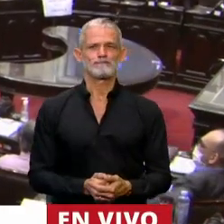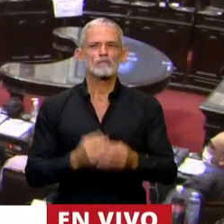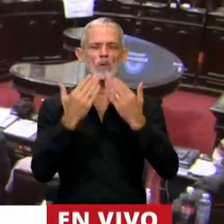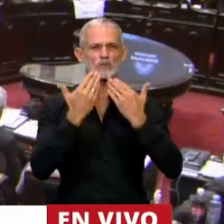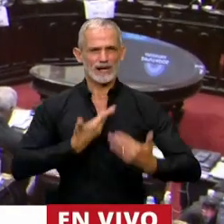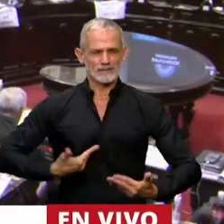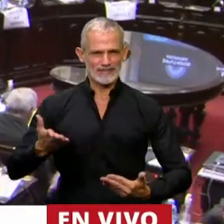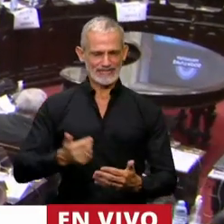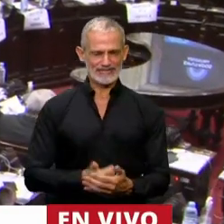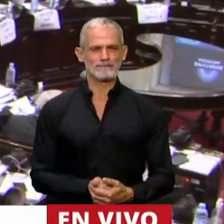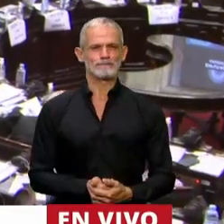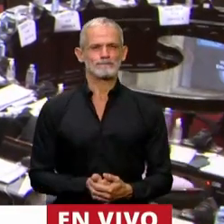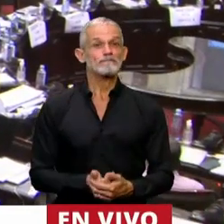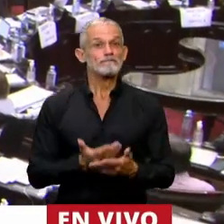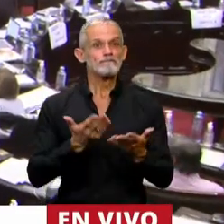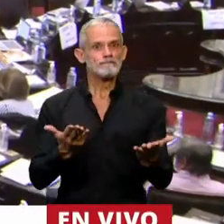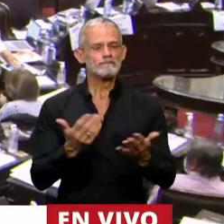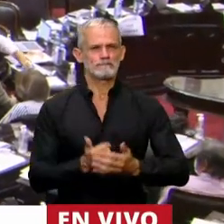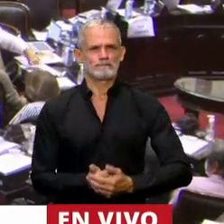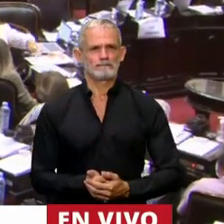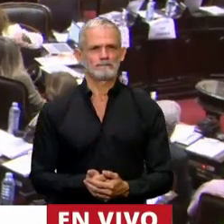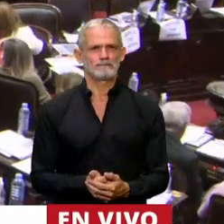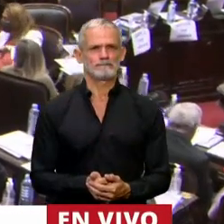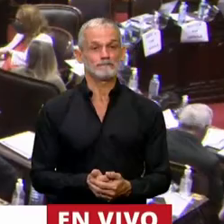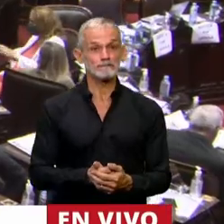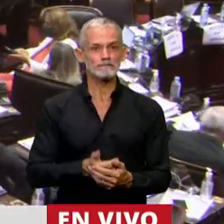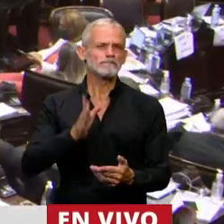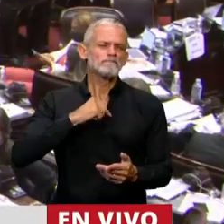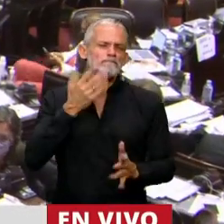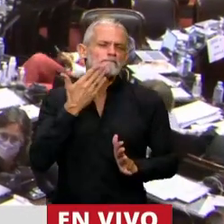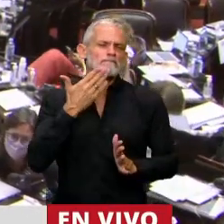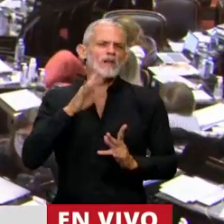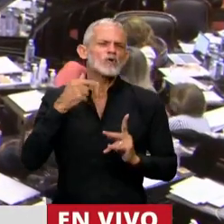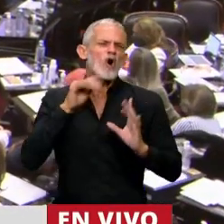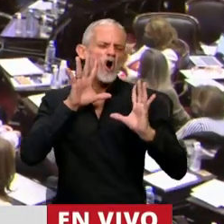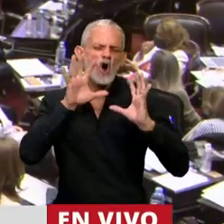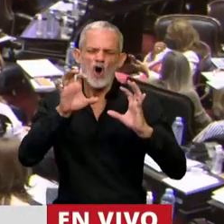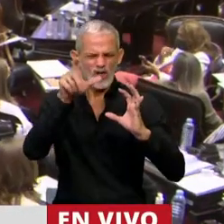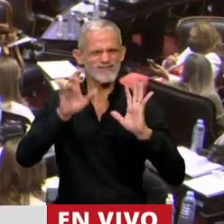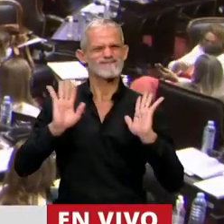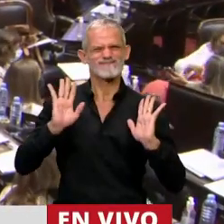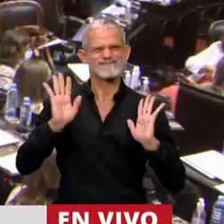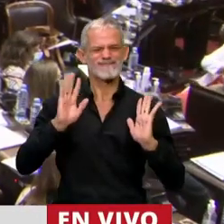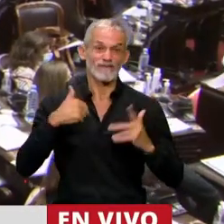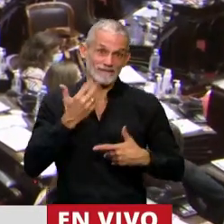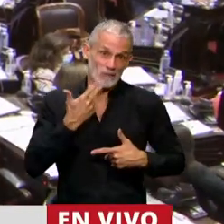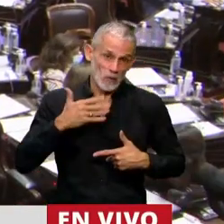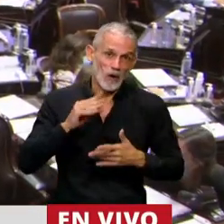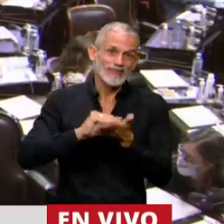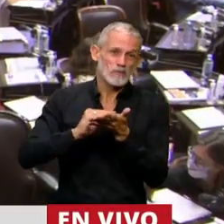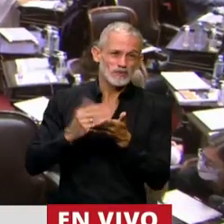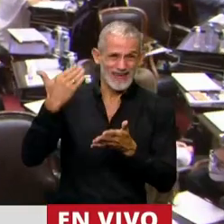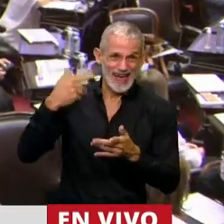Gracias, presidente. Bueno, no voy a hablar como mediadora. Me hubiera gustado que la